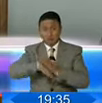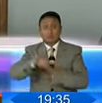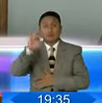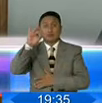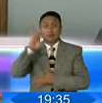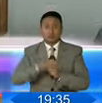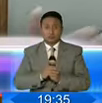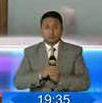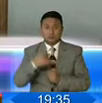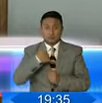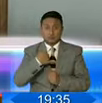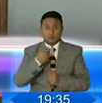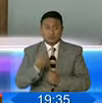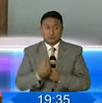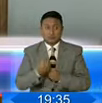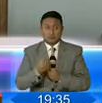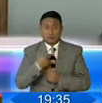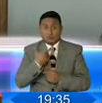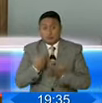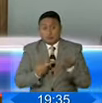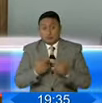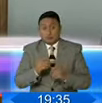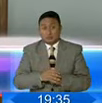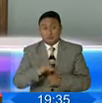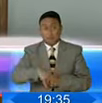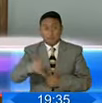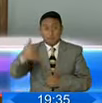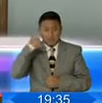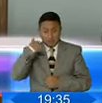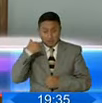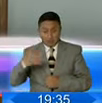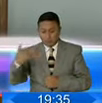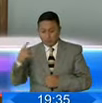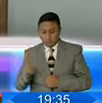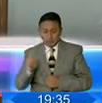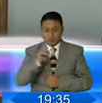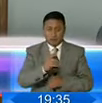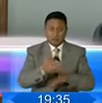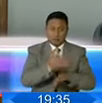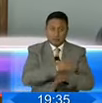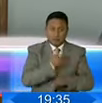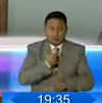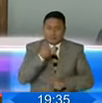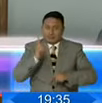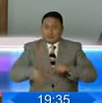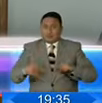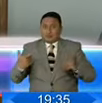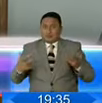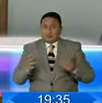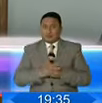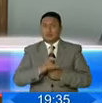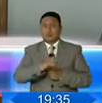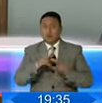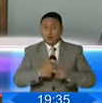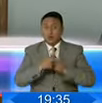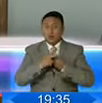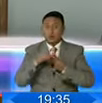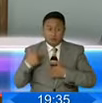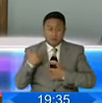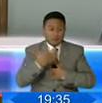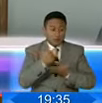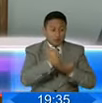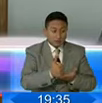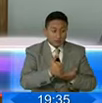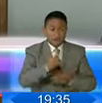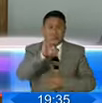en realidad yo puedo ser responsable cuando me llaman y cuando llego. Antes de eso no puedo. Y recién yo empiezo a ser responsable 20